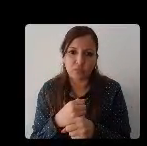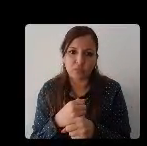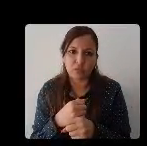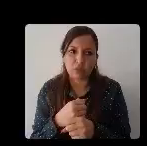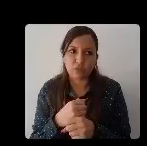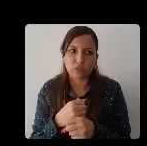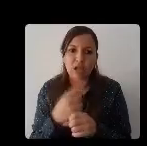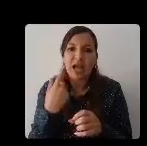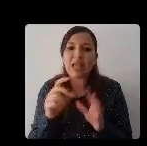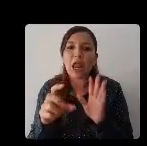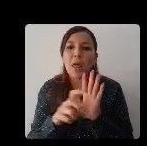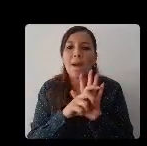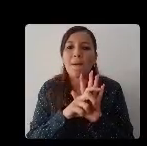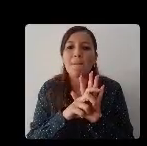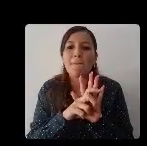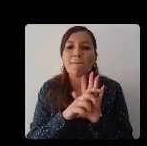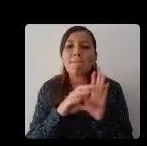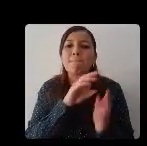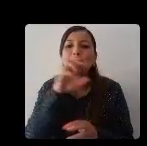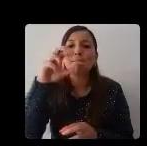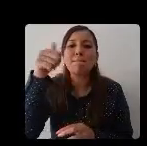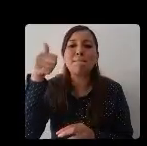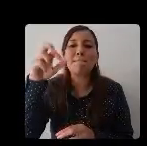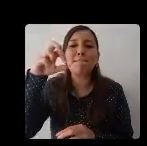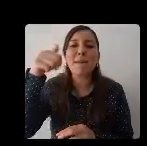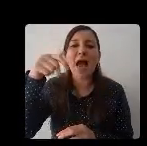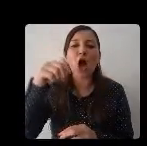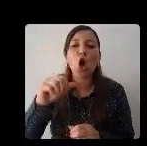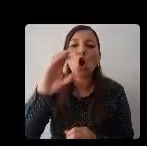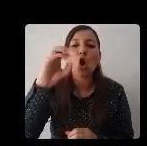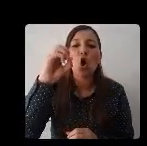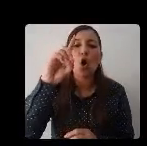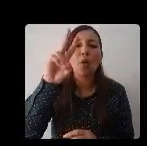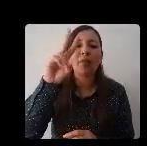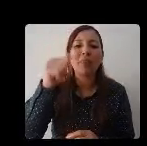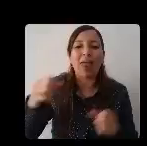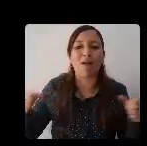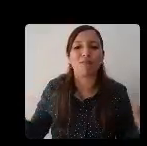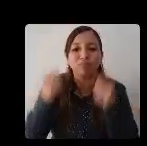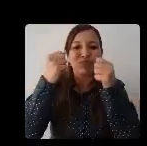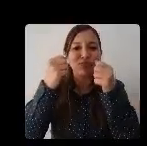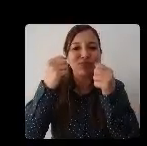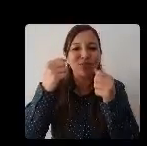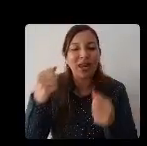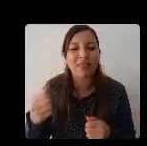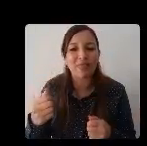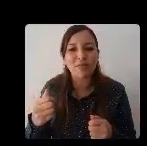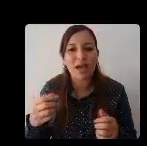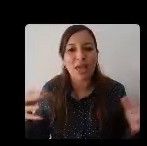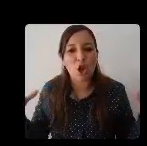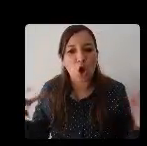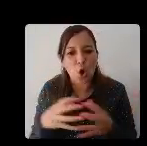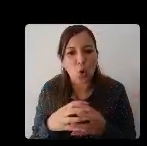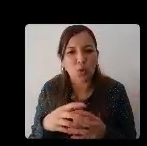comprada, somos pasajeros aquí en esta tierra, hay que cuidarnos y reactivar nuestro trabajo. No, pero es un compromiso, así es